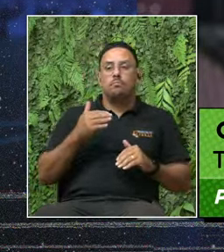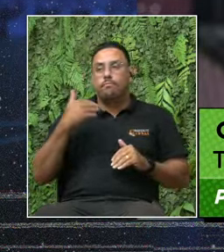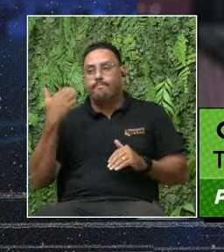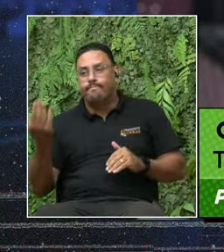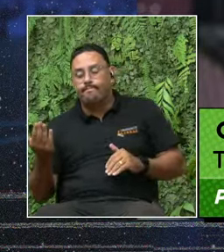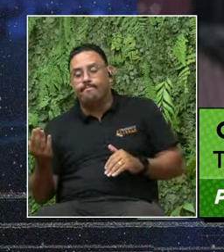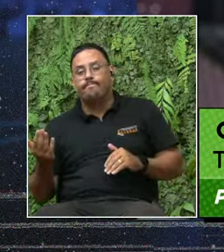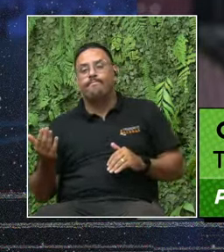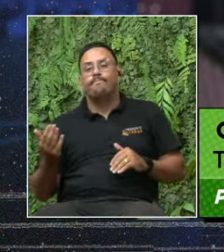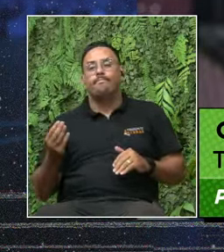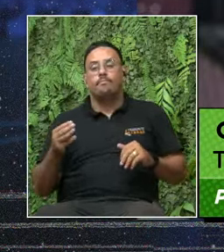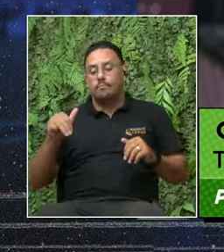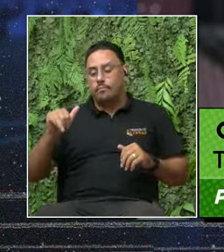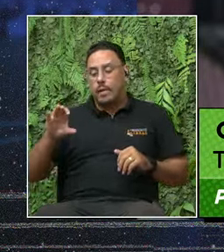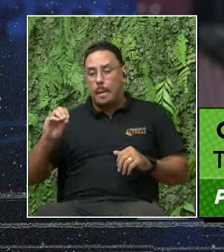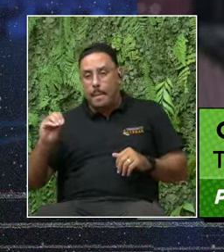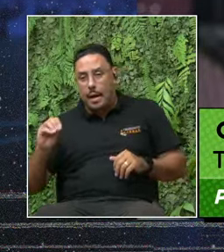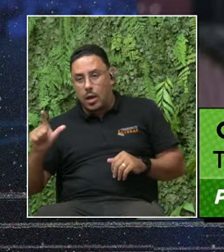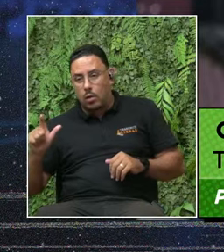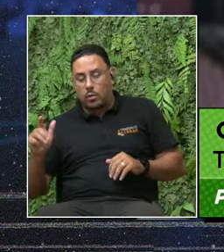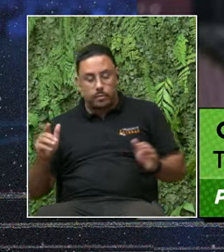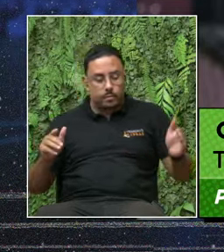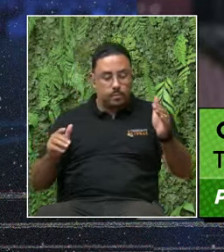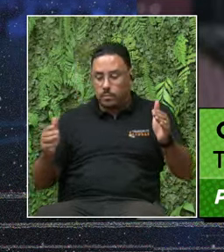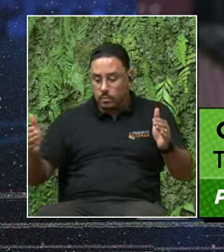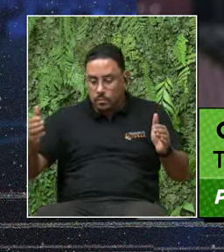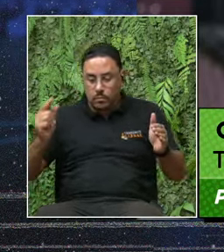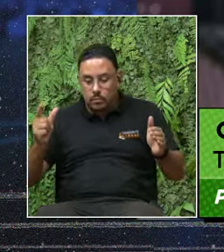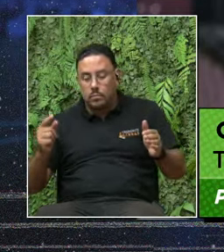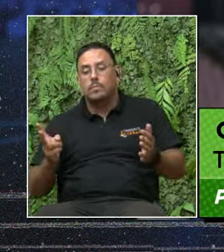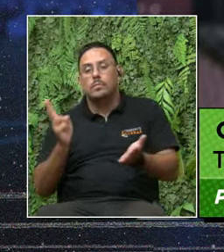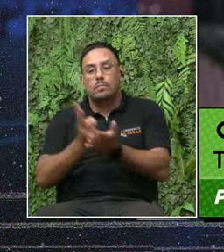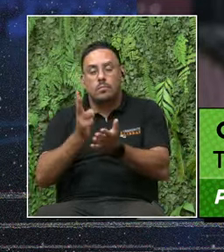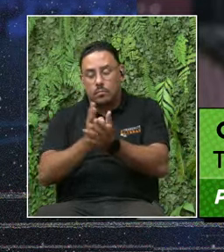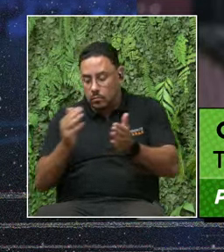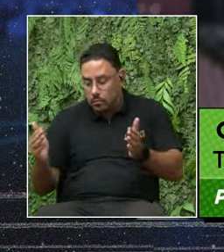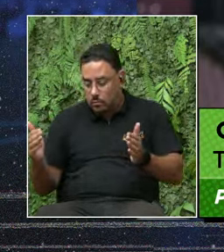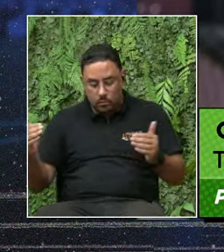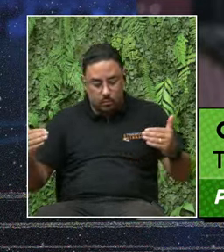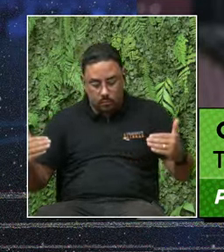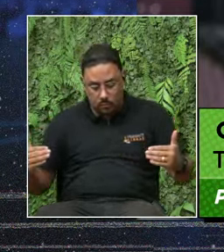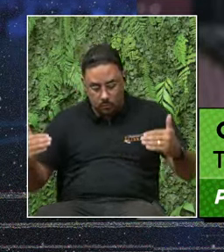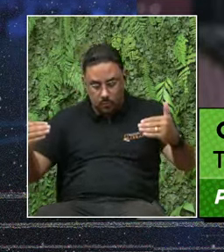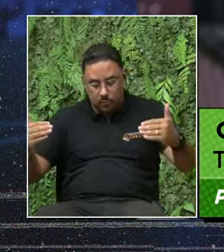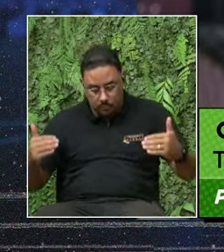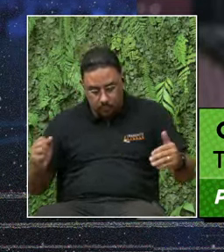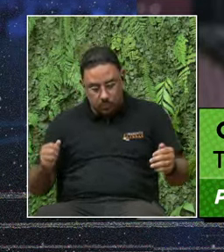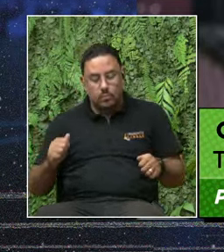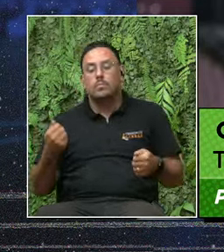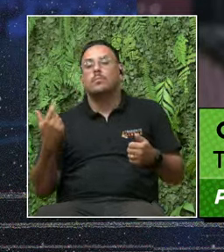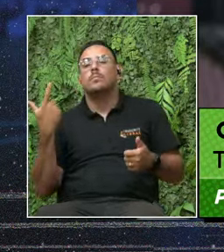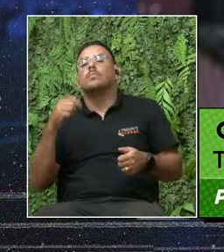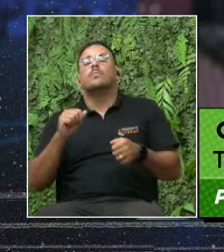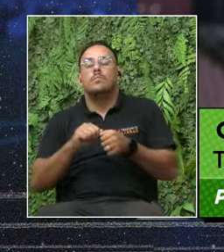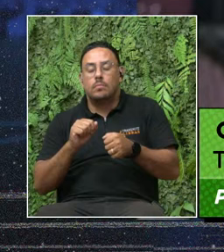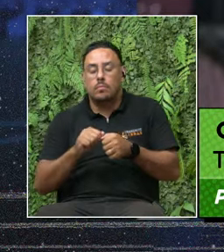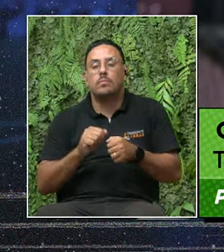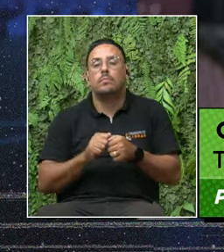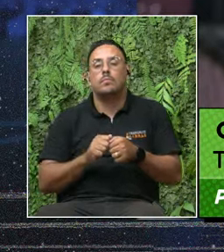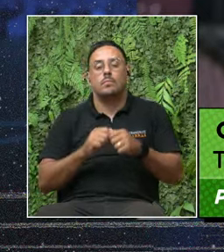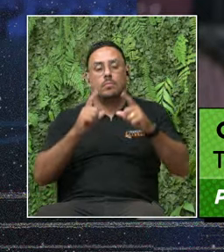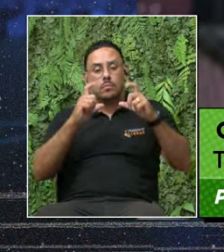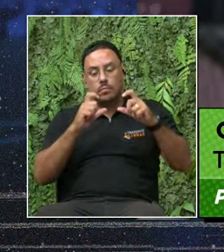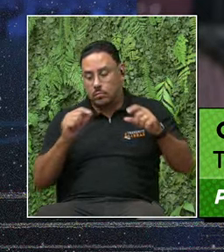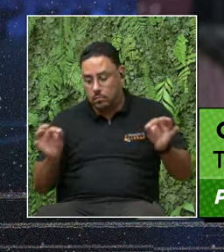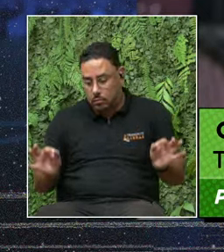Tercer mism altur mismo Poso posibil de una foto la